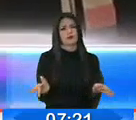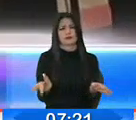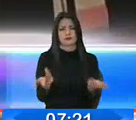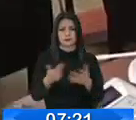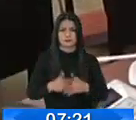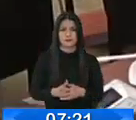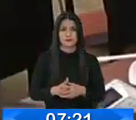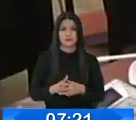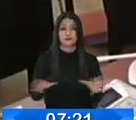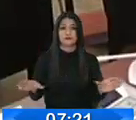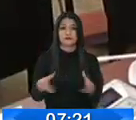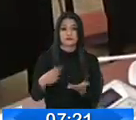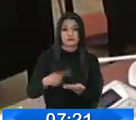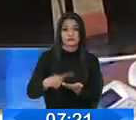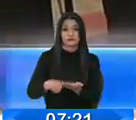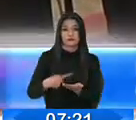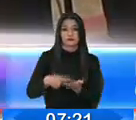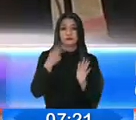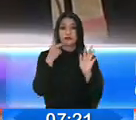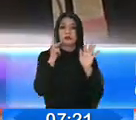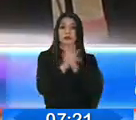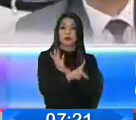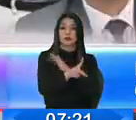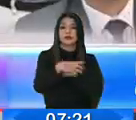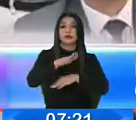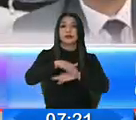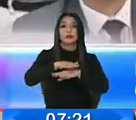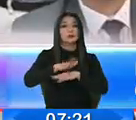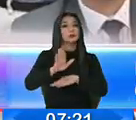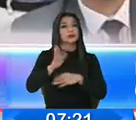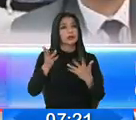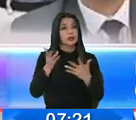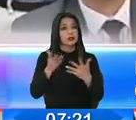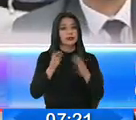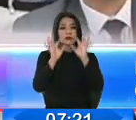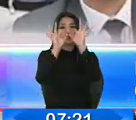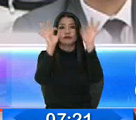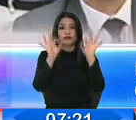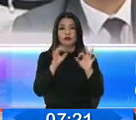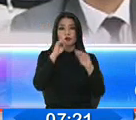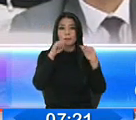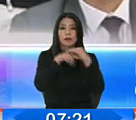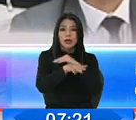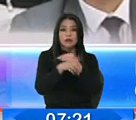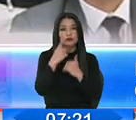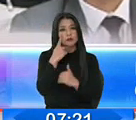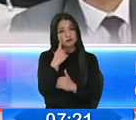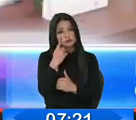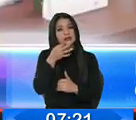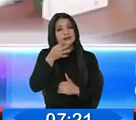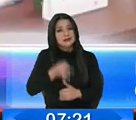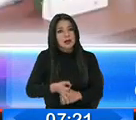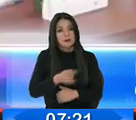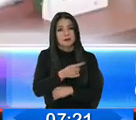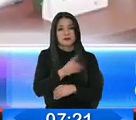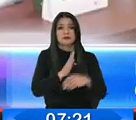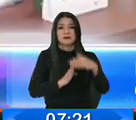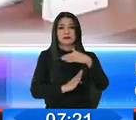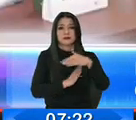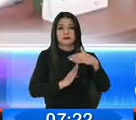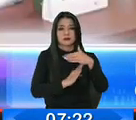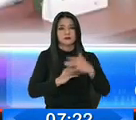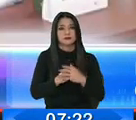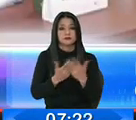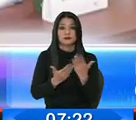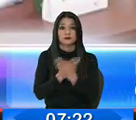ahí el análisis de las denuncias por las filtraciones en los formatos de las pruebas Ser Bachiller. El nuevo